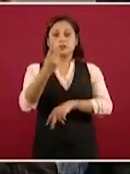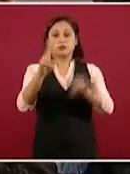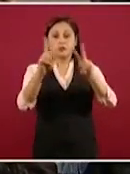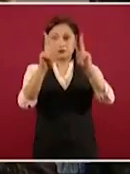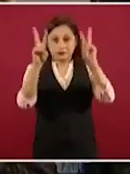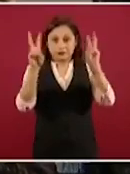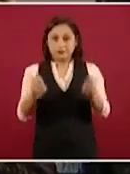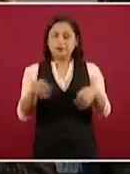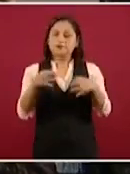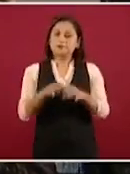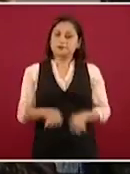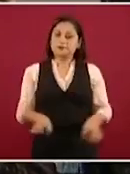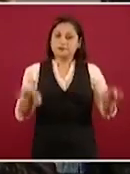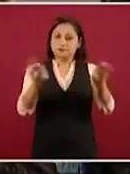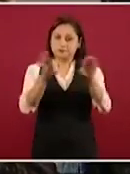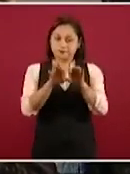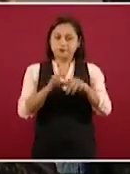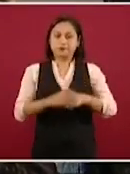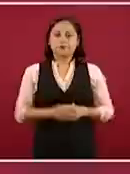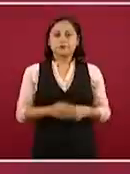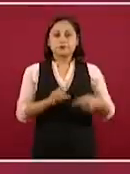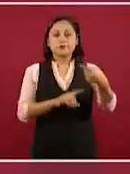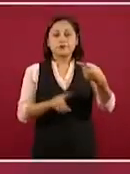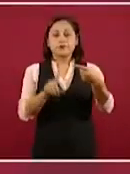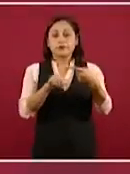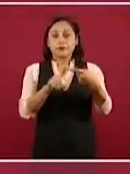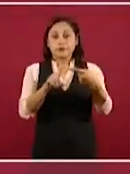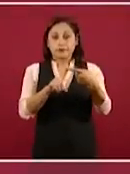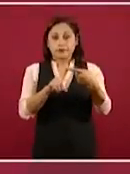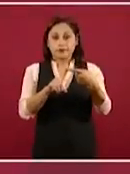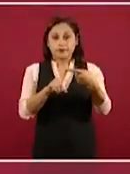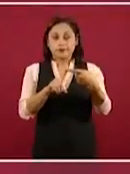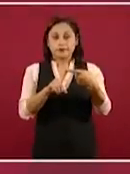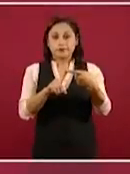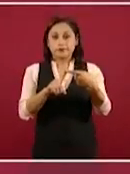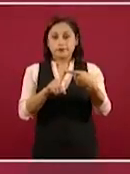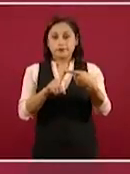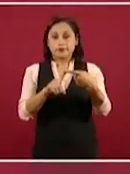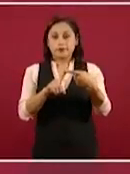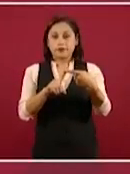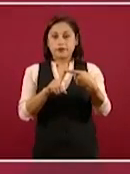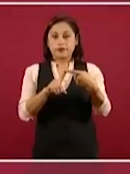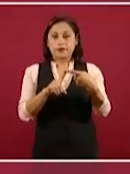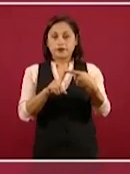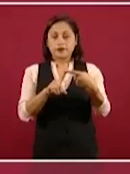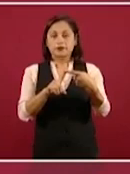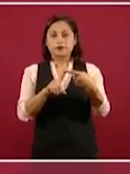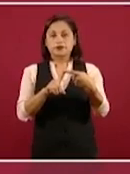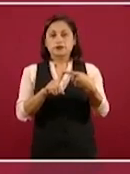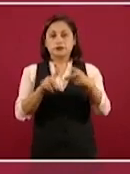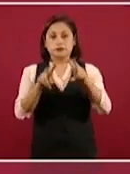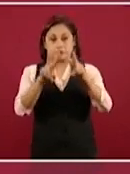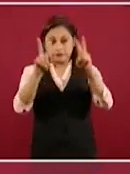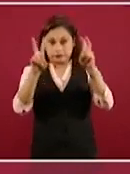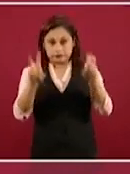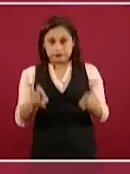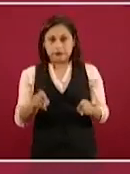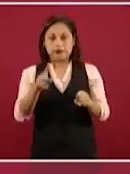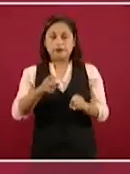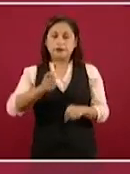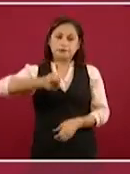importantes. Primero, sobre una subasta de